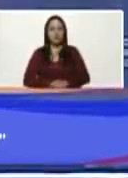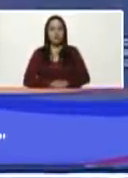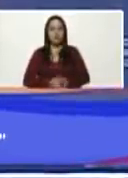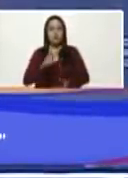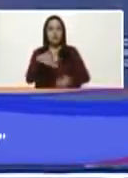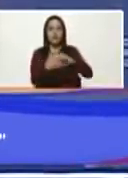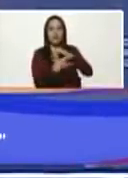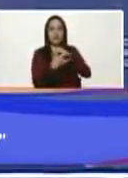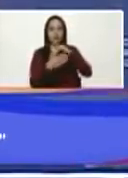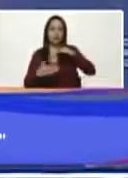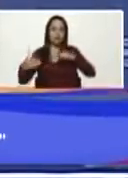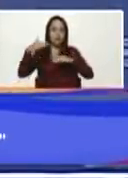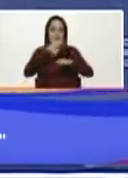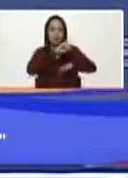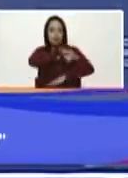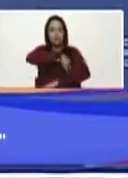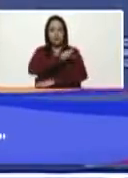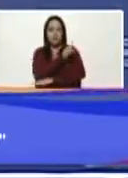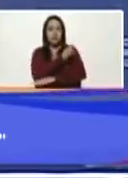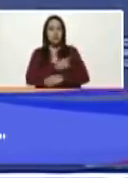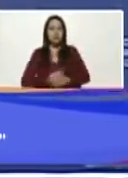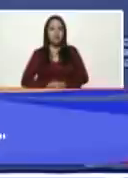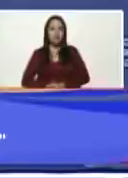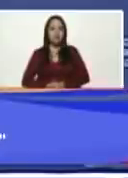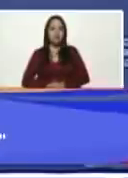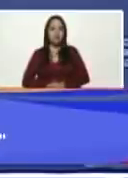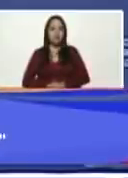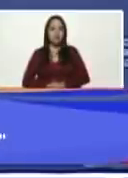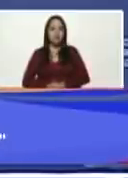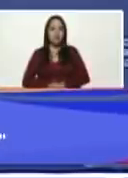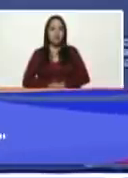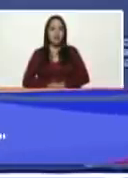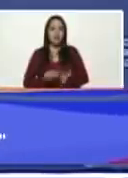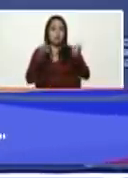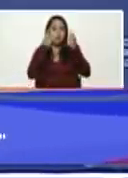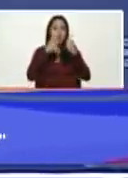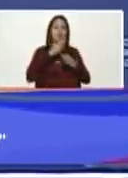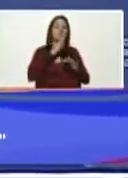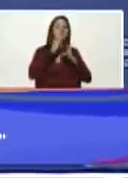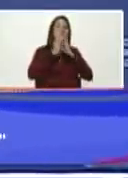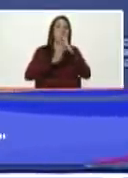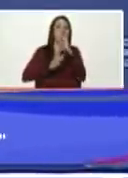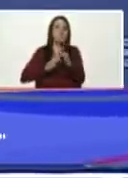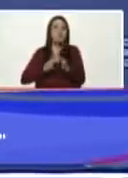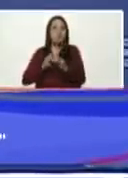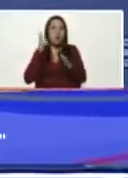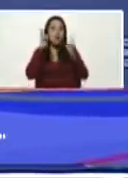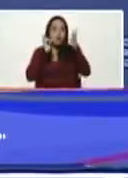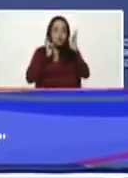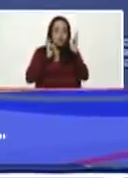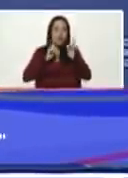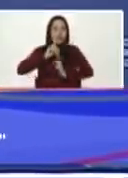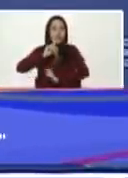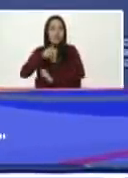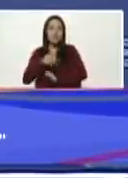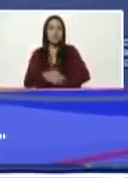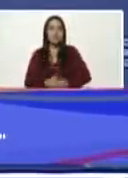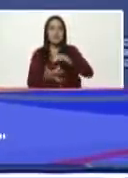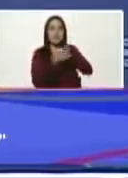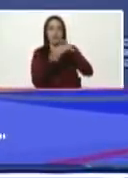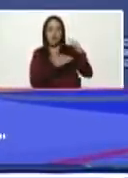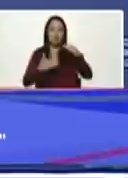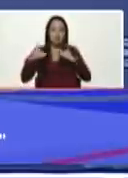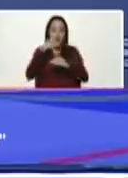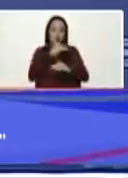técnicos superiores universitarias en fonoaudiología y graduarse en técnicos superiores